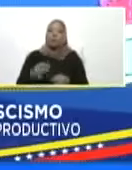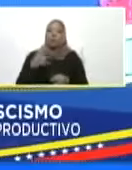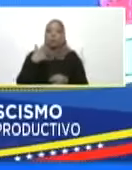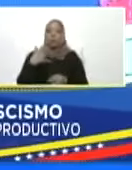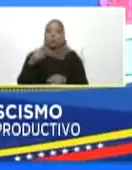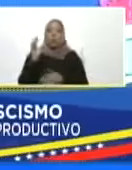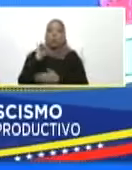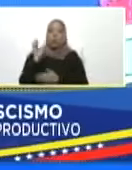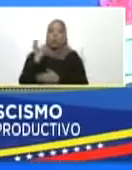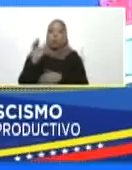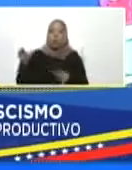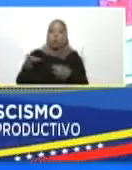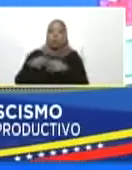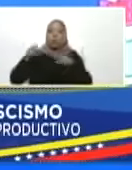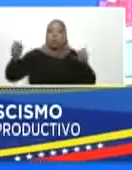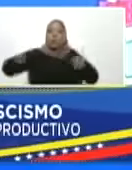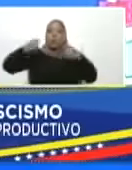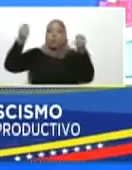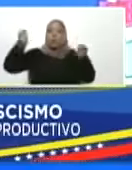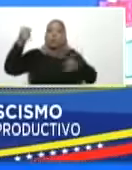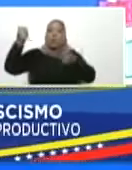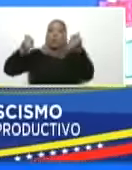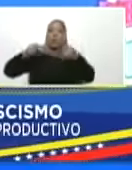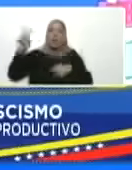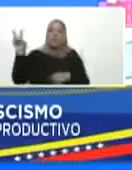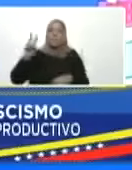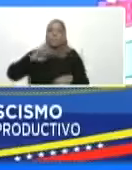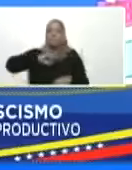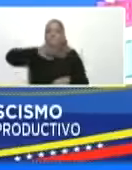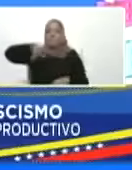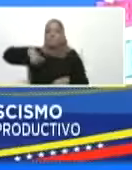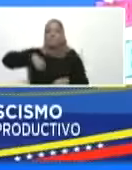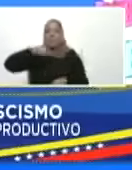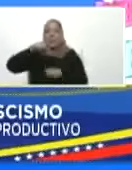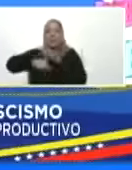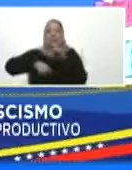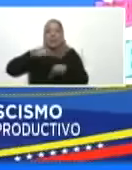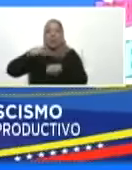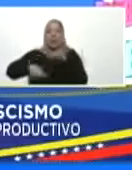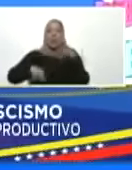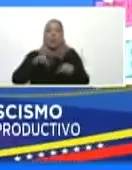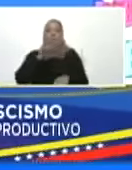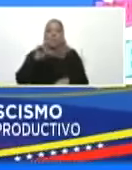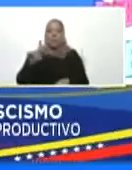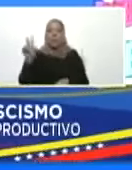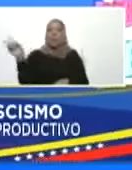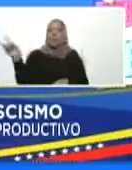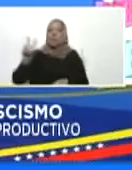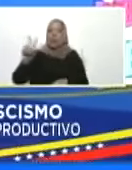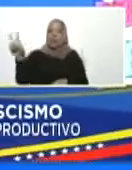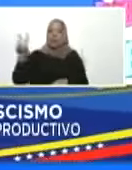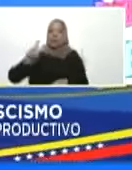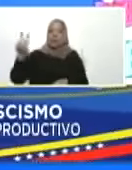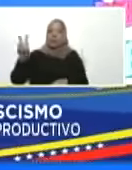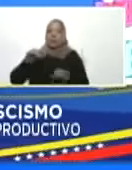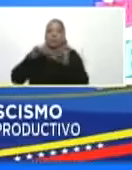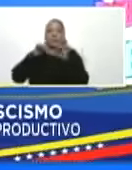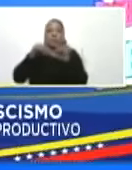el comando de campaña Venezuela Nuestra, siglo XXI, porque Venezuela